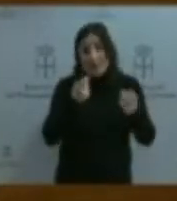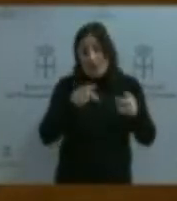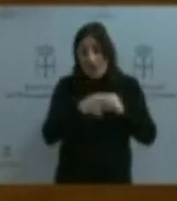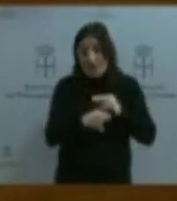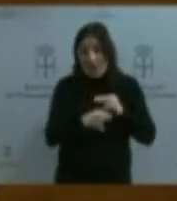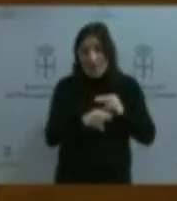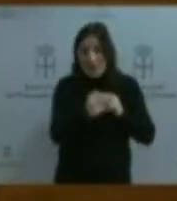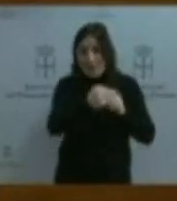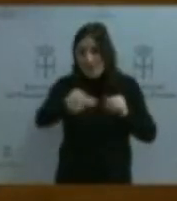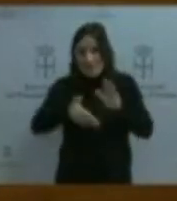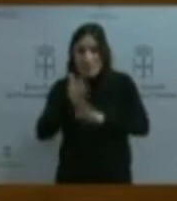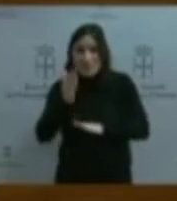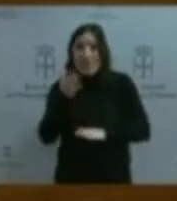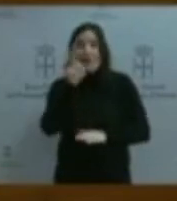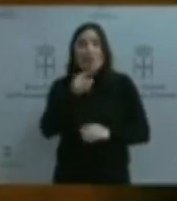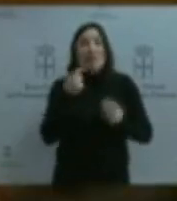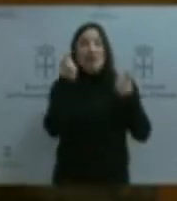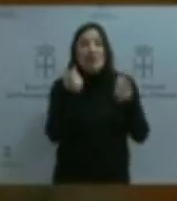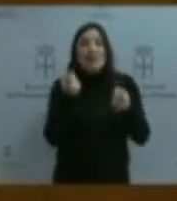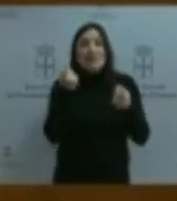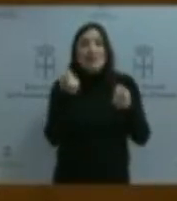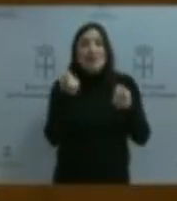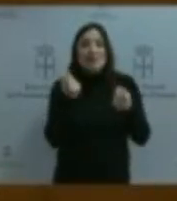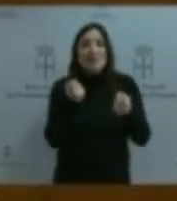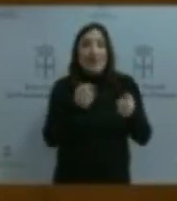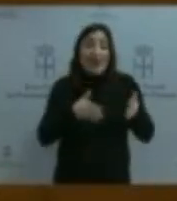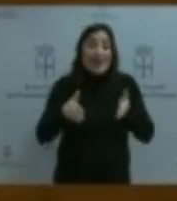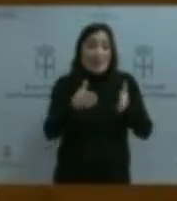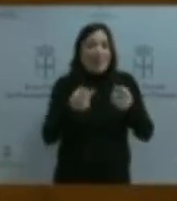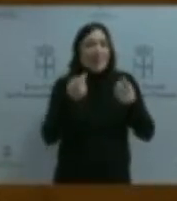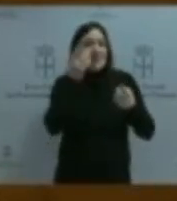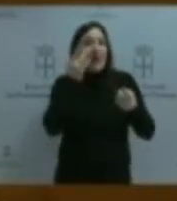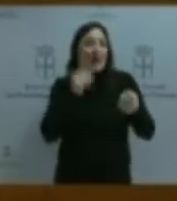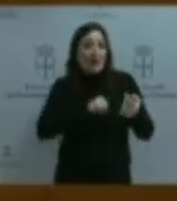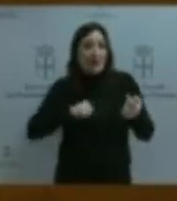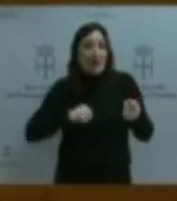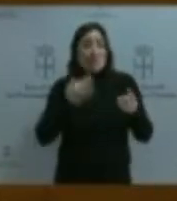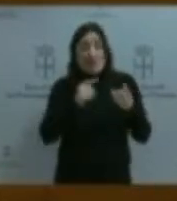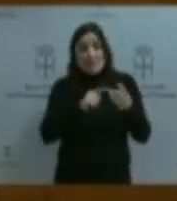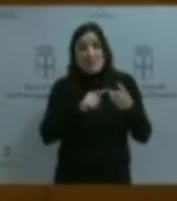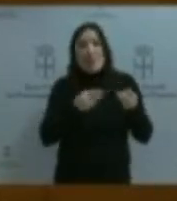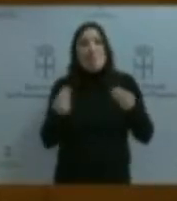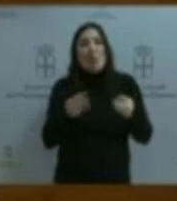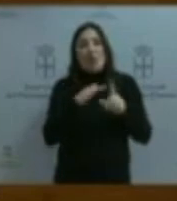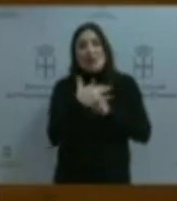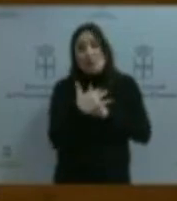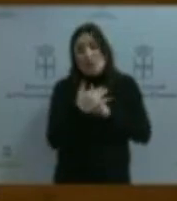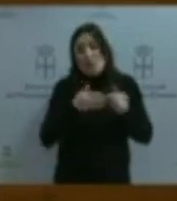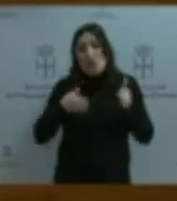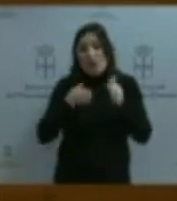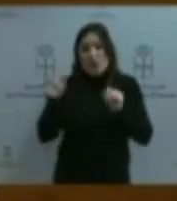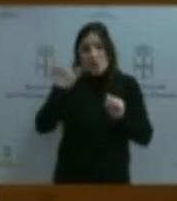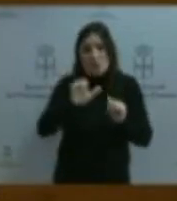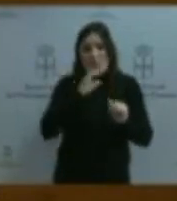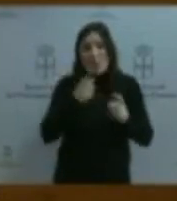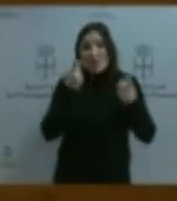de autodepuración de los ríos, fundamental, y mejorar las condiciones físicas de los ríos europeos de modo que ofrezcan un hábitat adecuado para una flora y